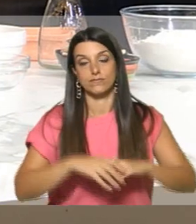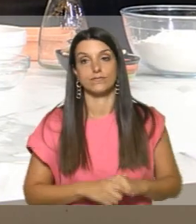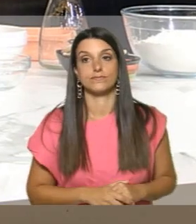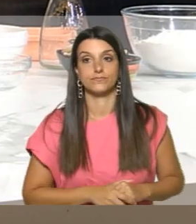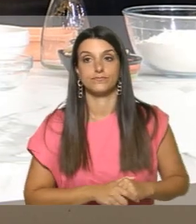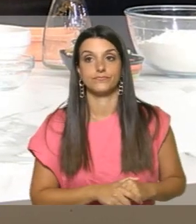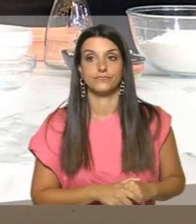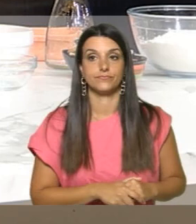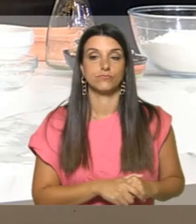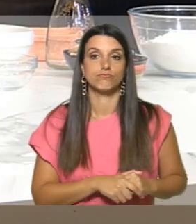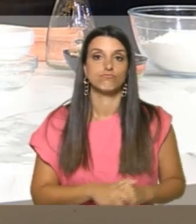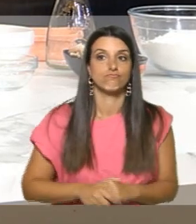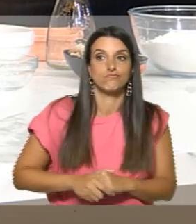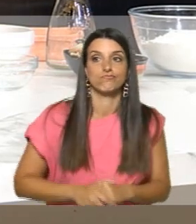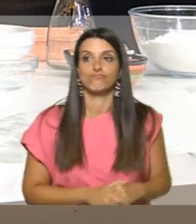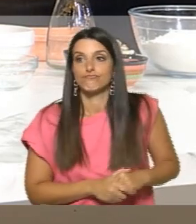bien. Vamos con el primero.